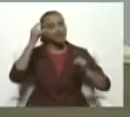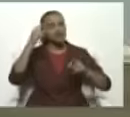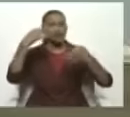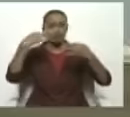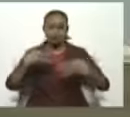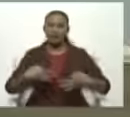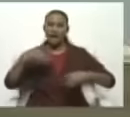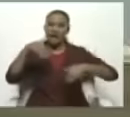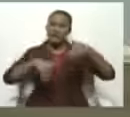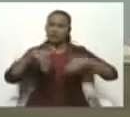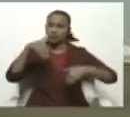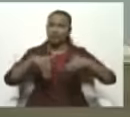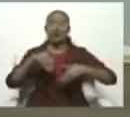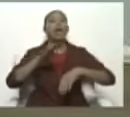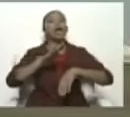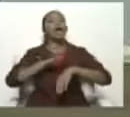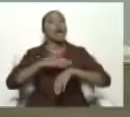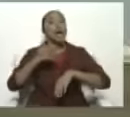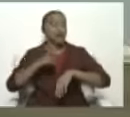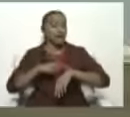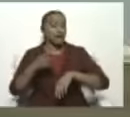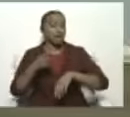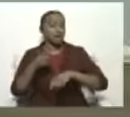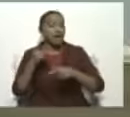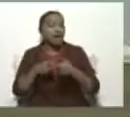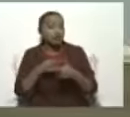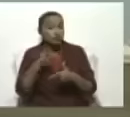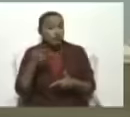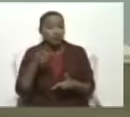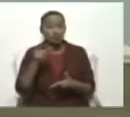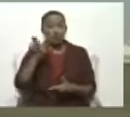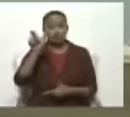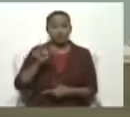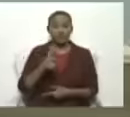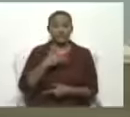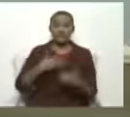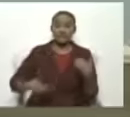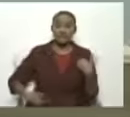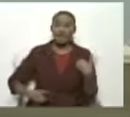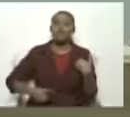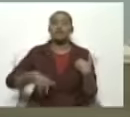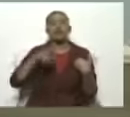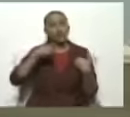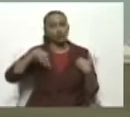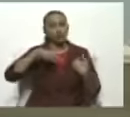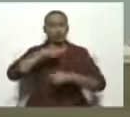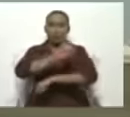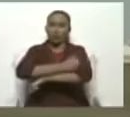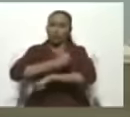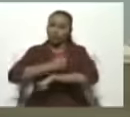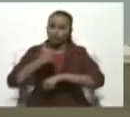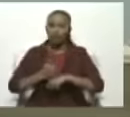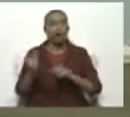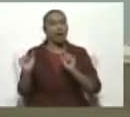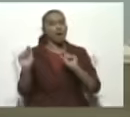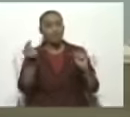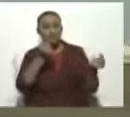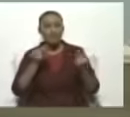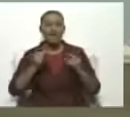decisiones correctas en el contexto que vive nuestro país para avanzar de manera segura